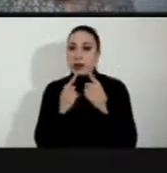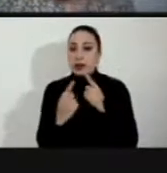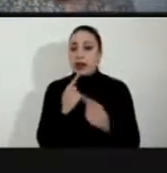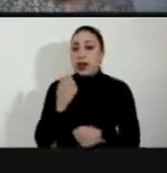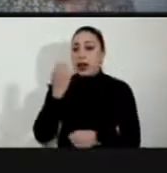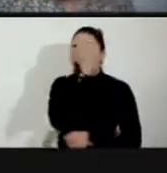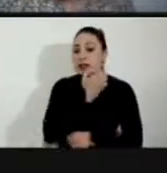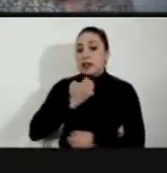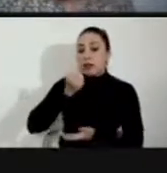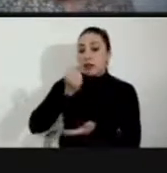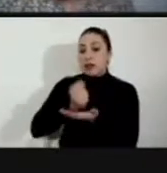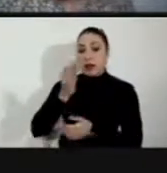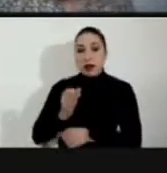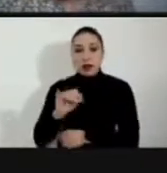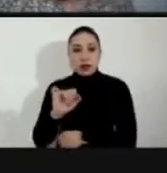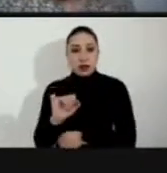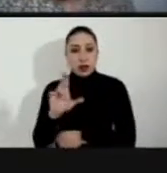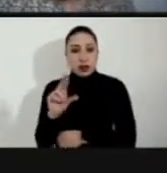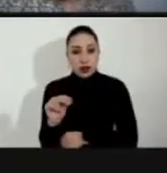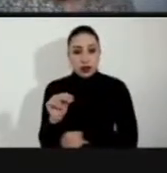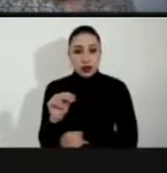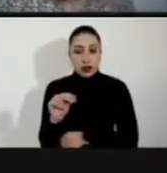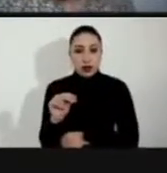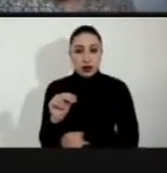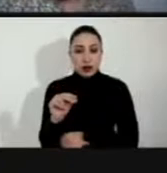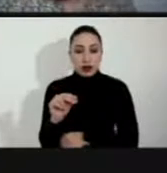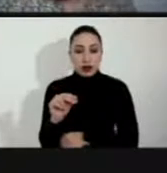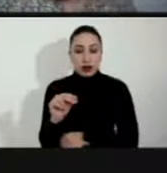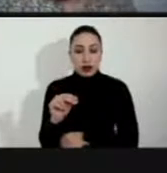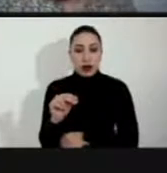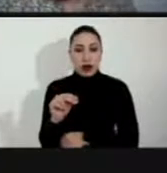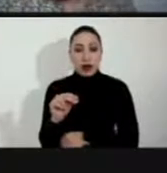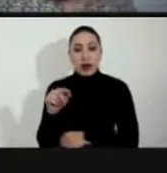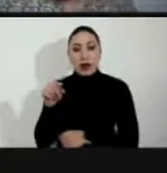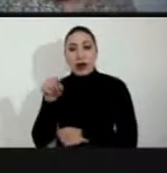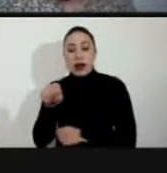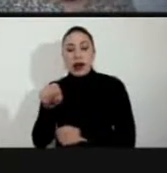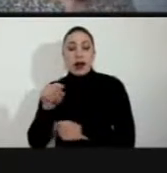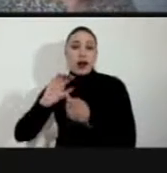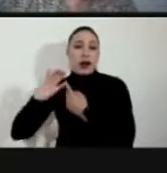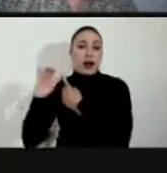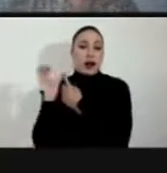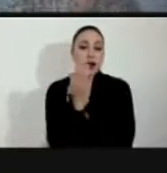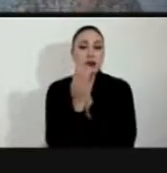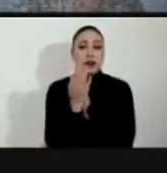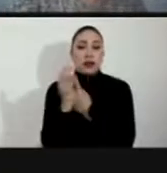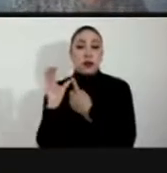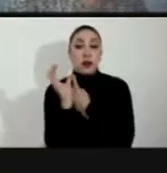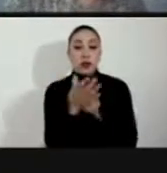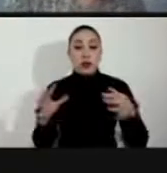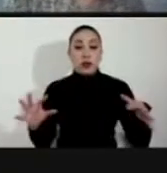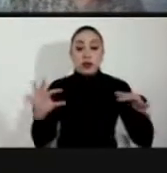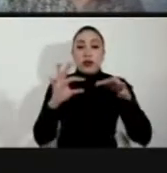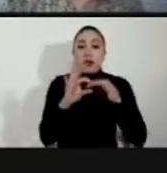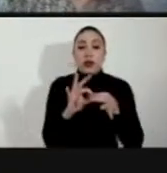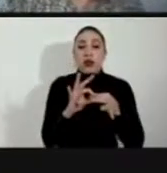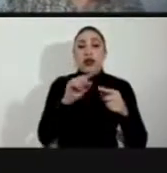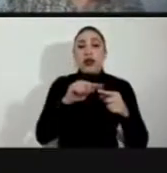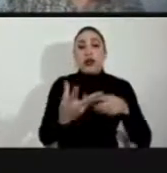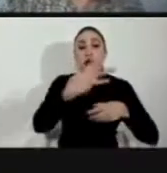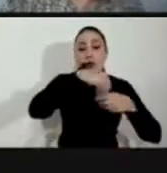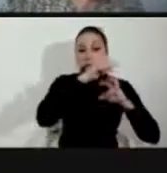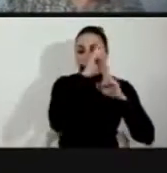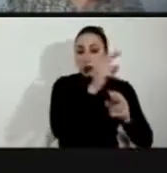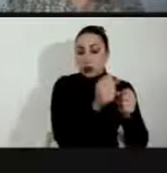su análisis y dictamen a la Comisión, a las Comisiones Unidas de Inclusión, Bienestar Social y Exigibilidad de